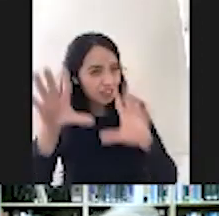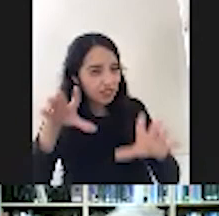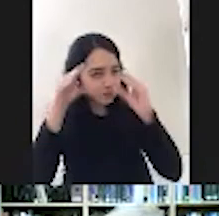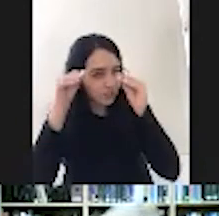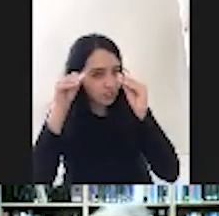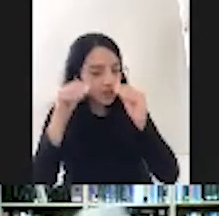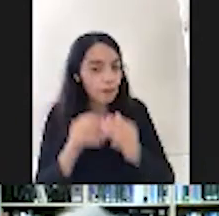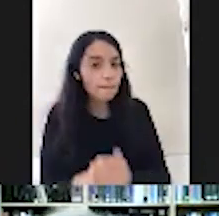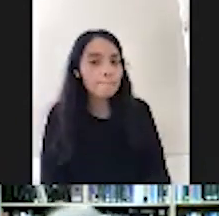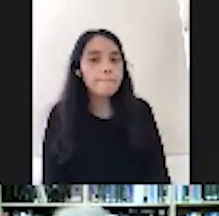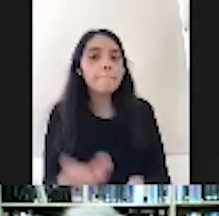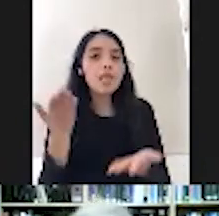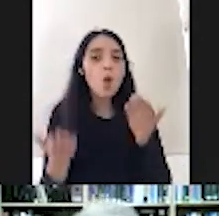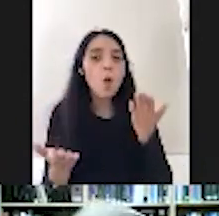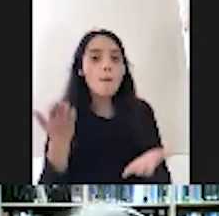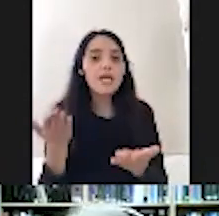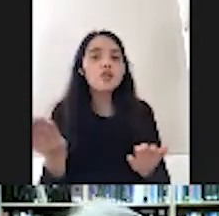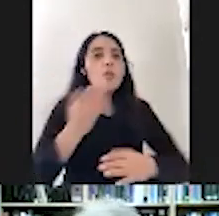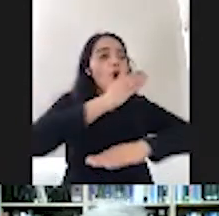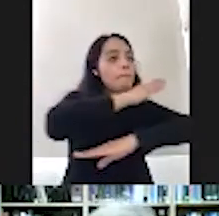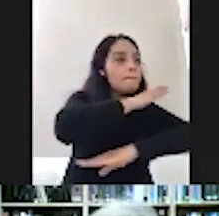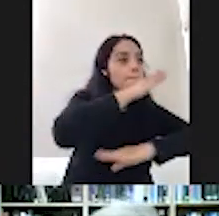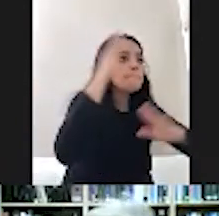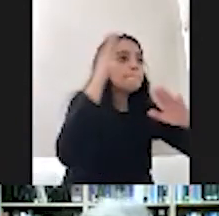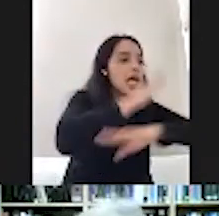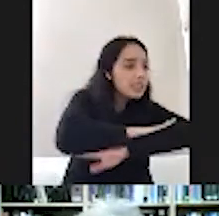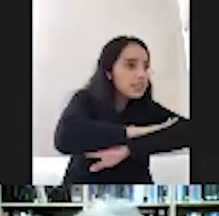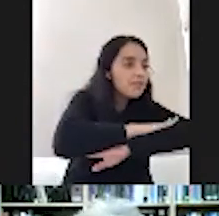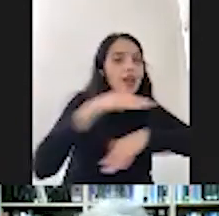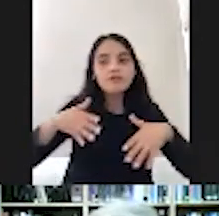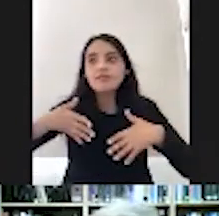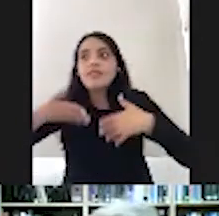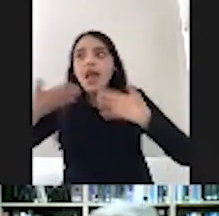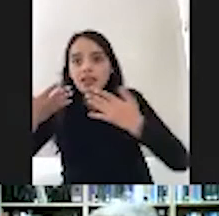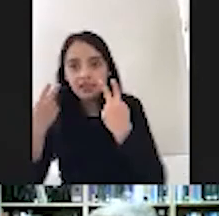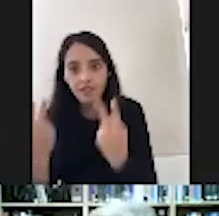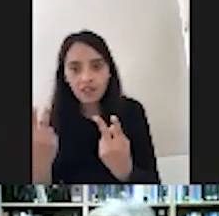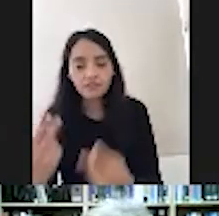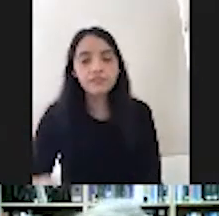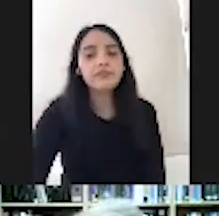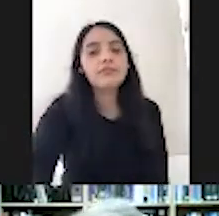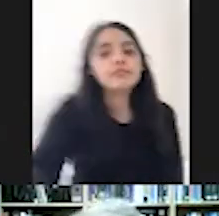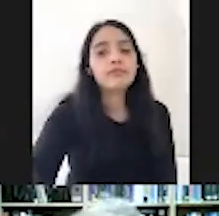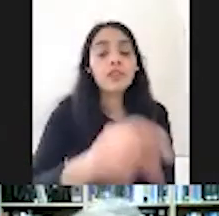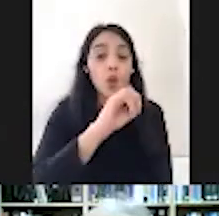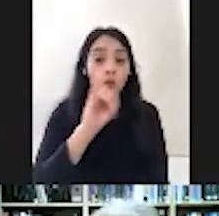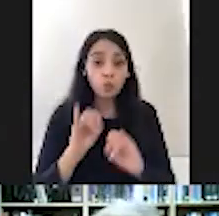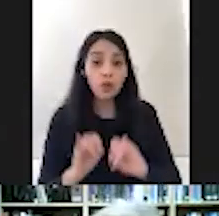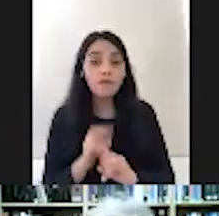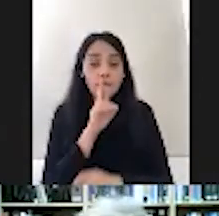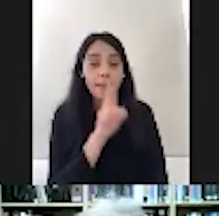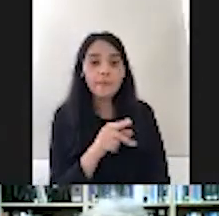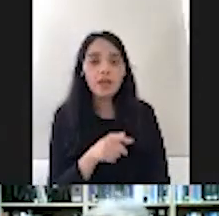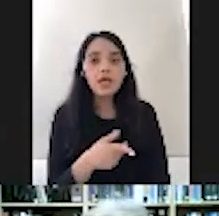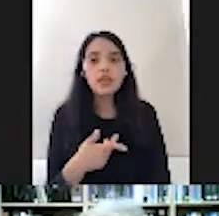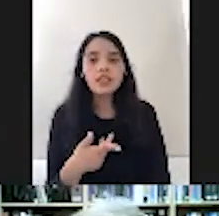Comparando esta situación pasiva con activa. Una manera de responder esto es efectivamente permitir que personas